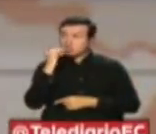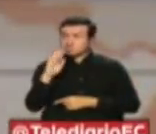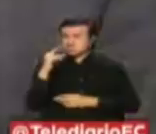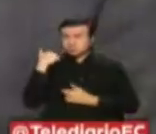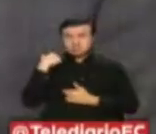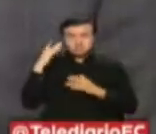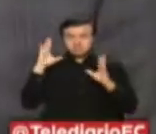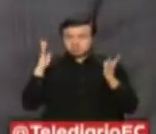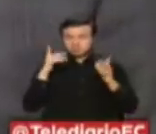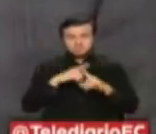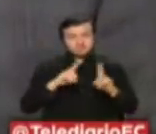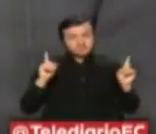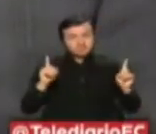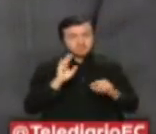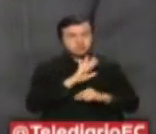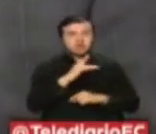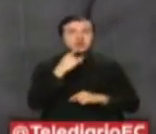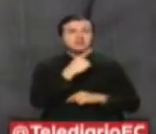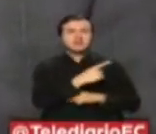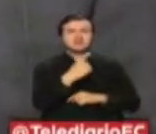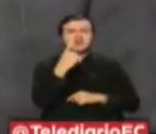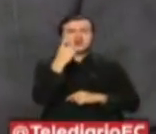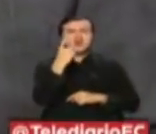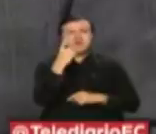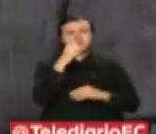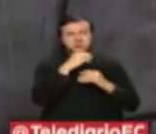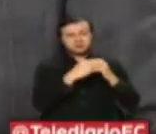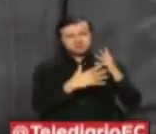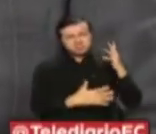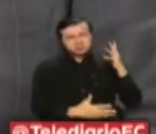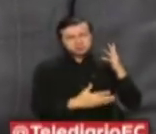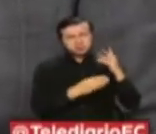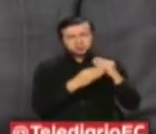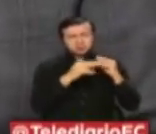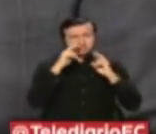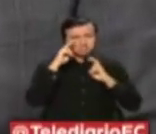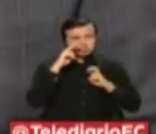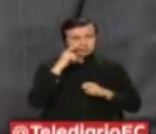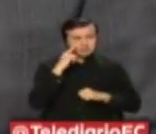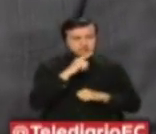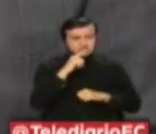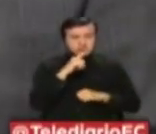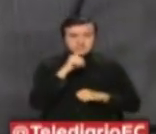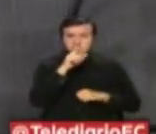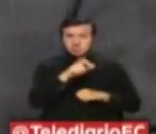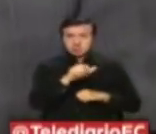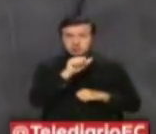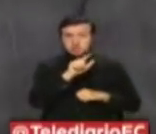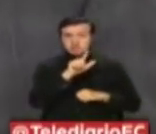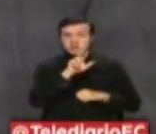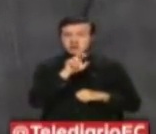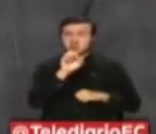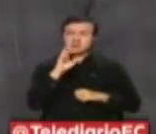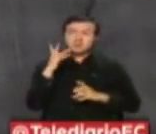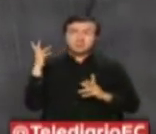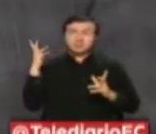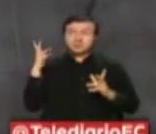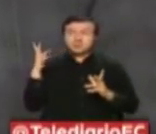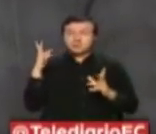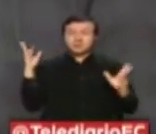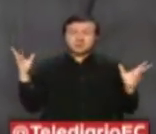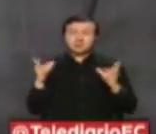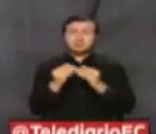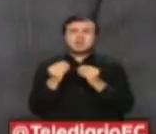responsabilidad sin embargo usted habla de 11 casos que en firme están siendo investigados y que le involucran cuántos recursos están